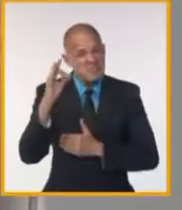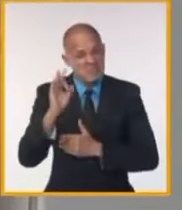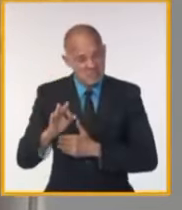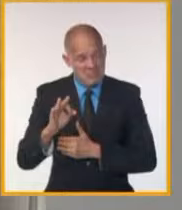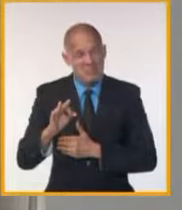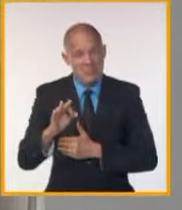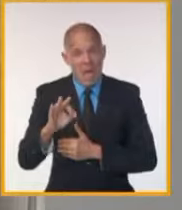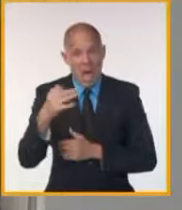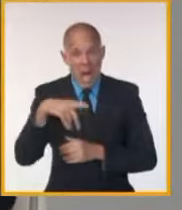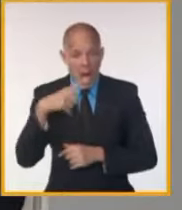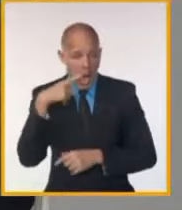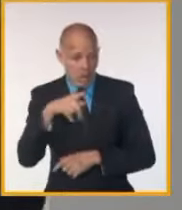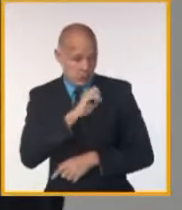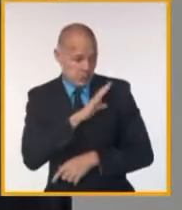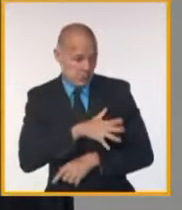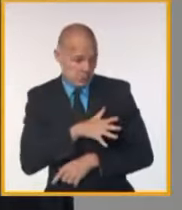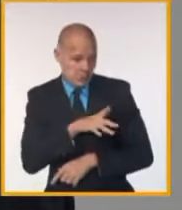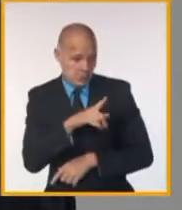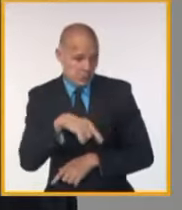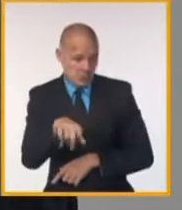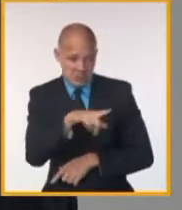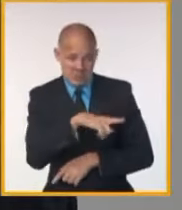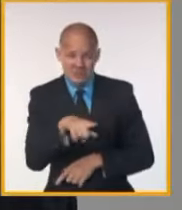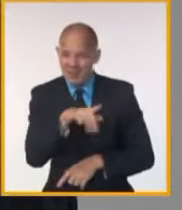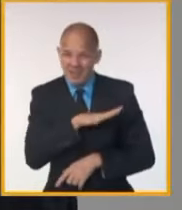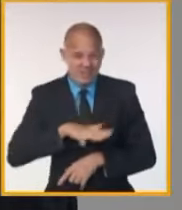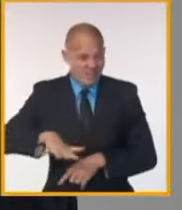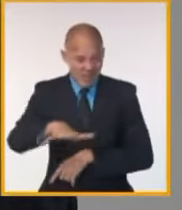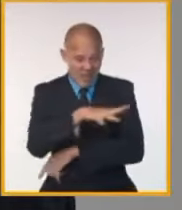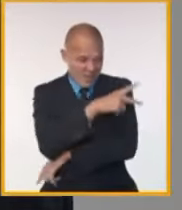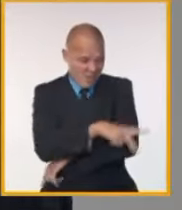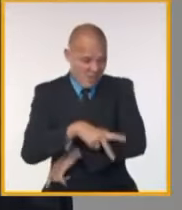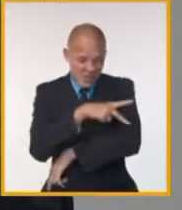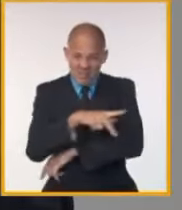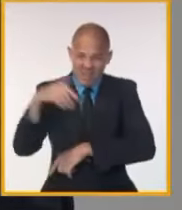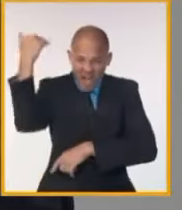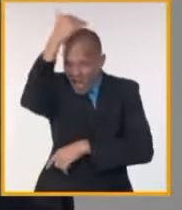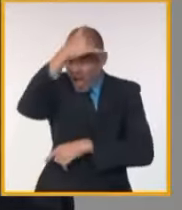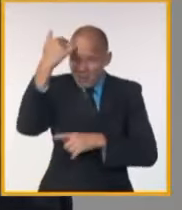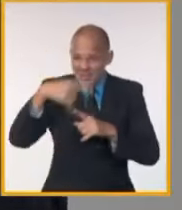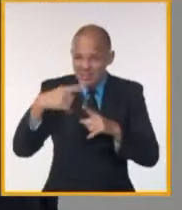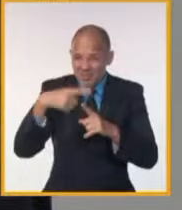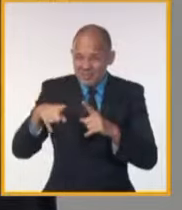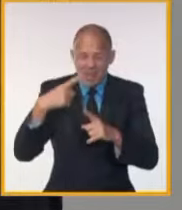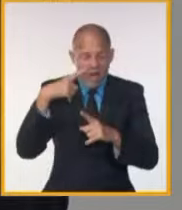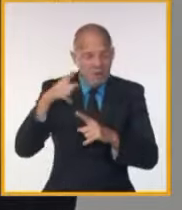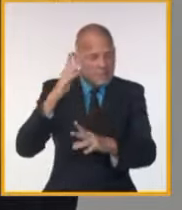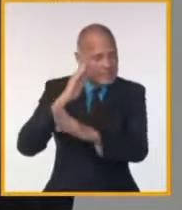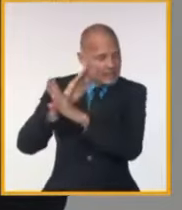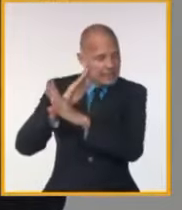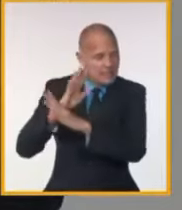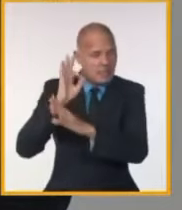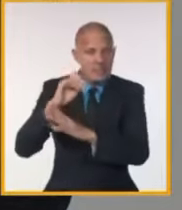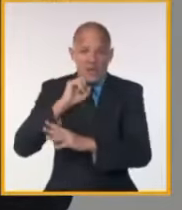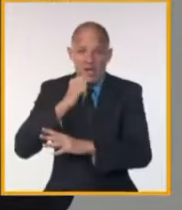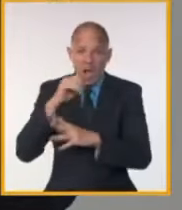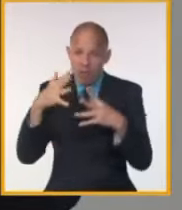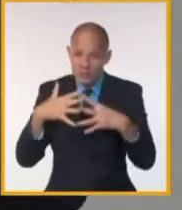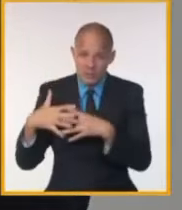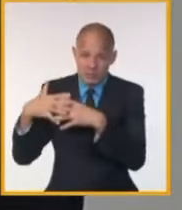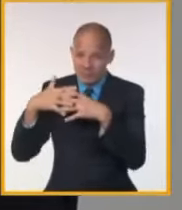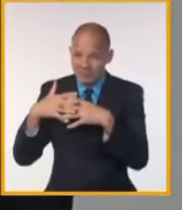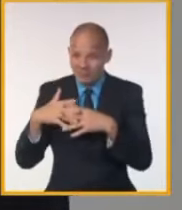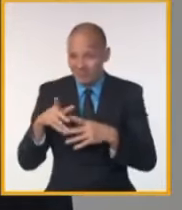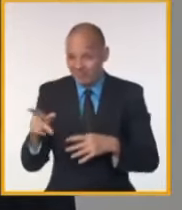palestinos y los árabes revueltos contra el poder norteamericano í con la misma moneda de estas guerras prolongadas que